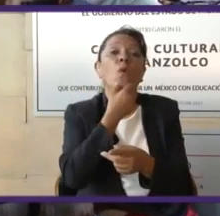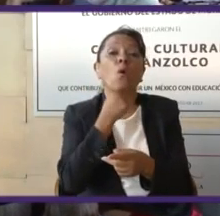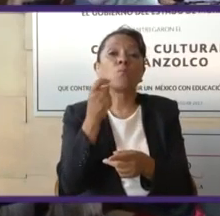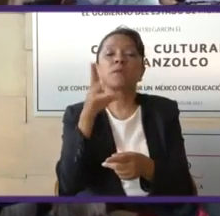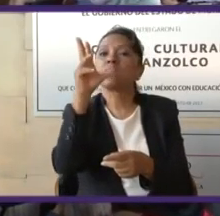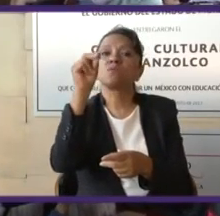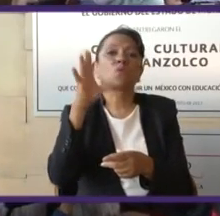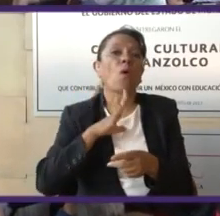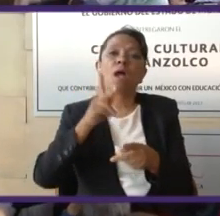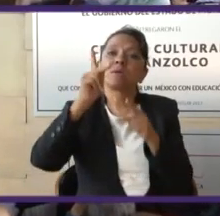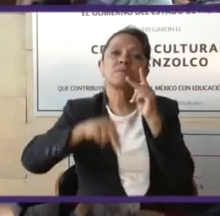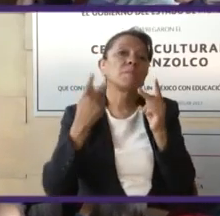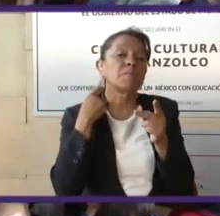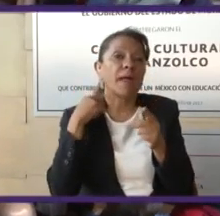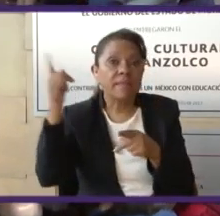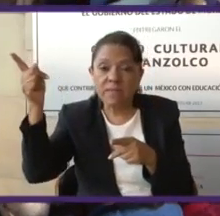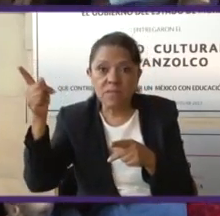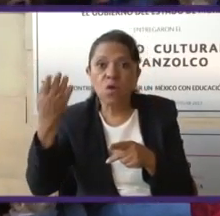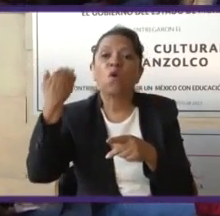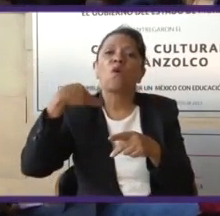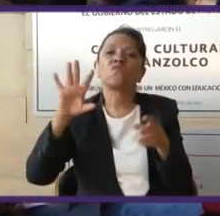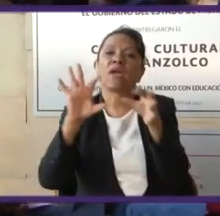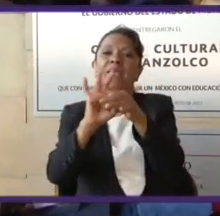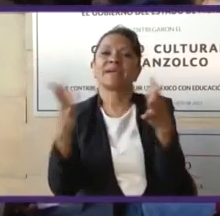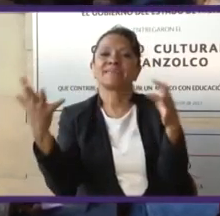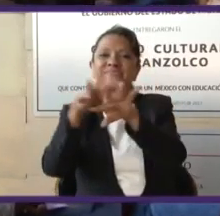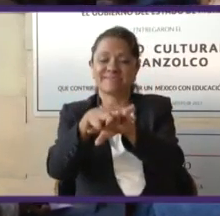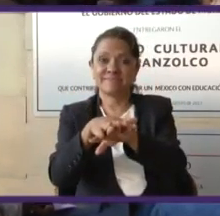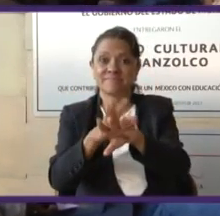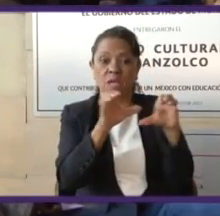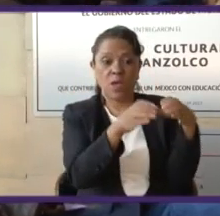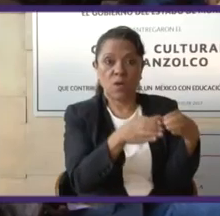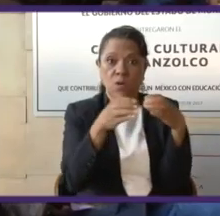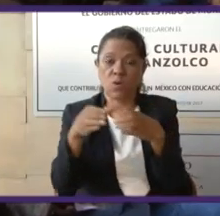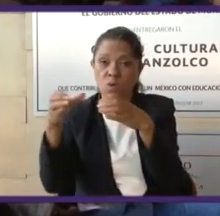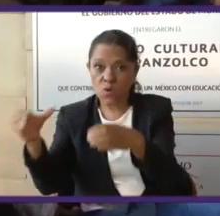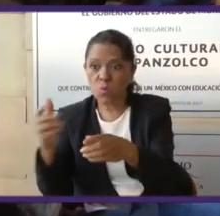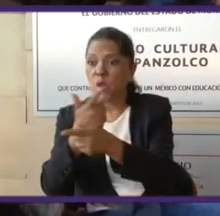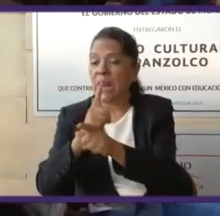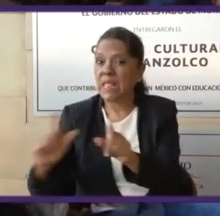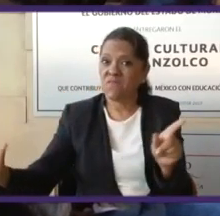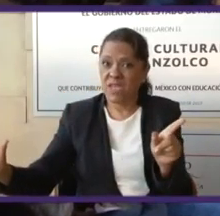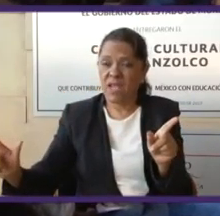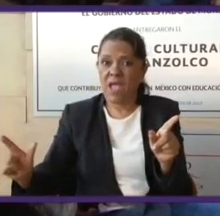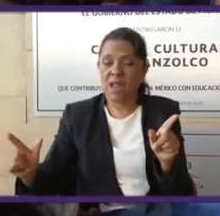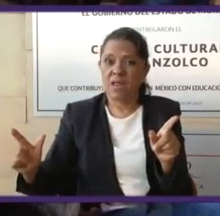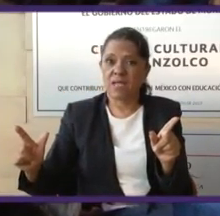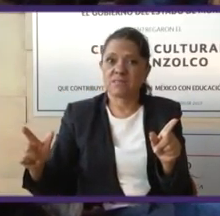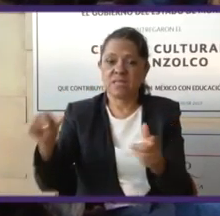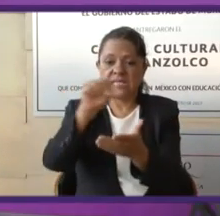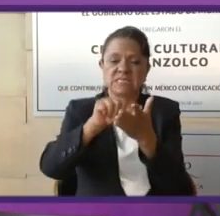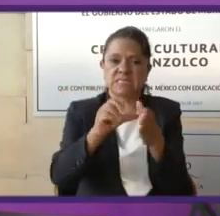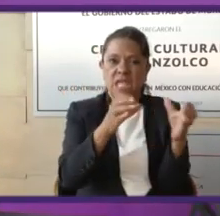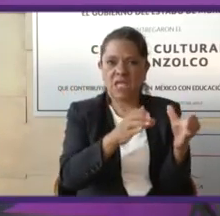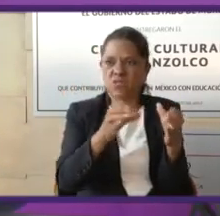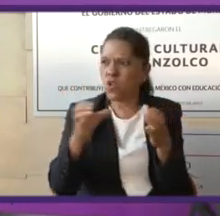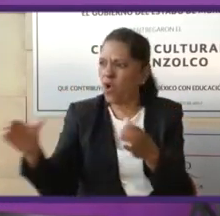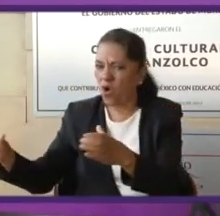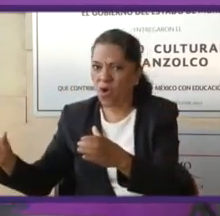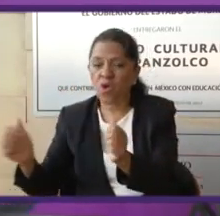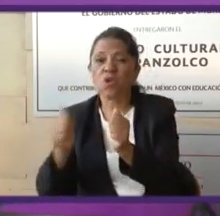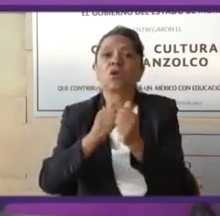coalición gobernante amplia de sectores liberales, de sectores de centro, y que con